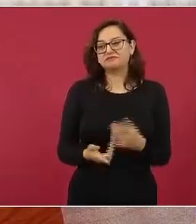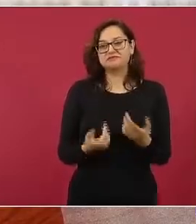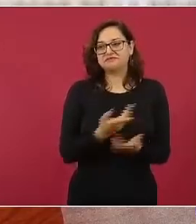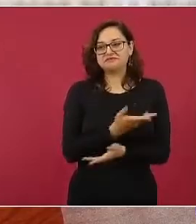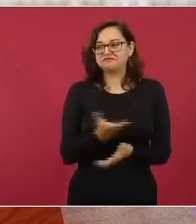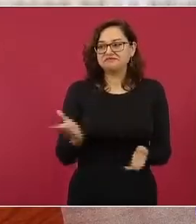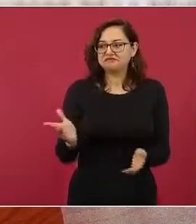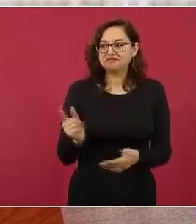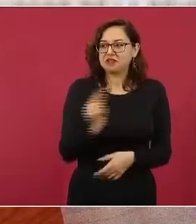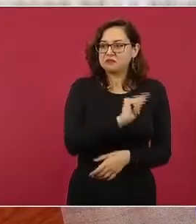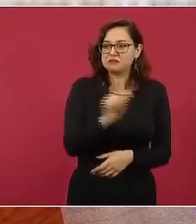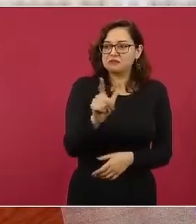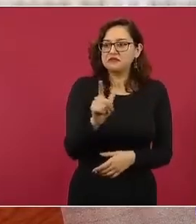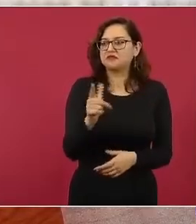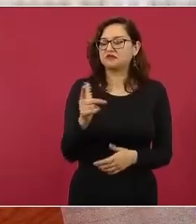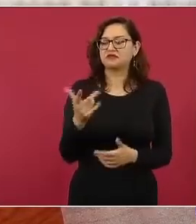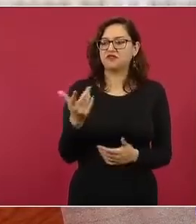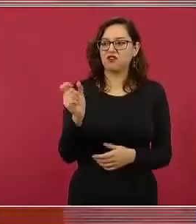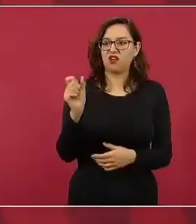que podíamos ganar.